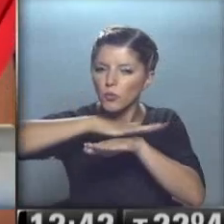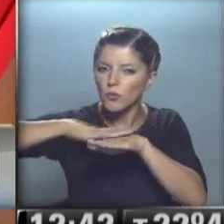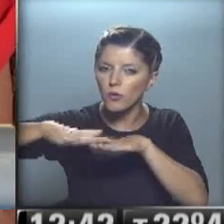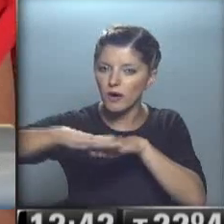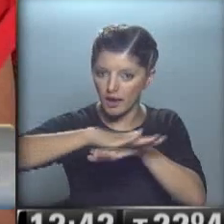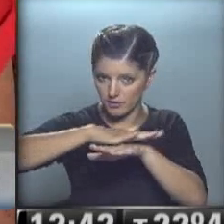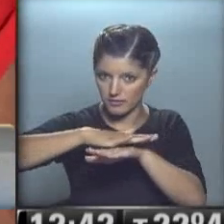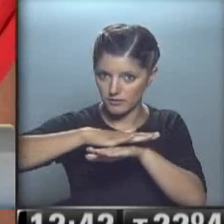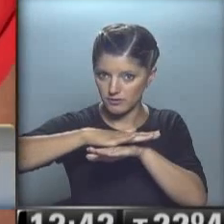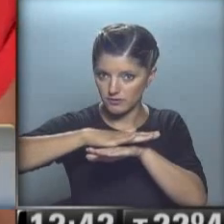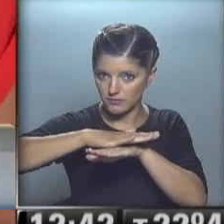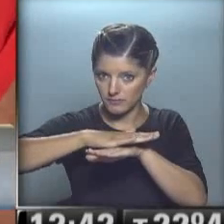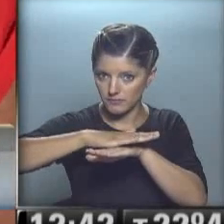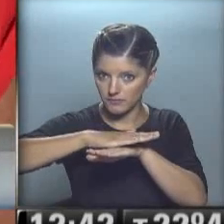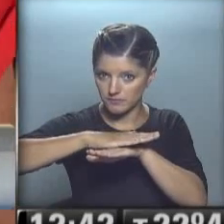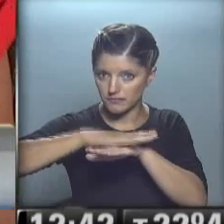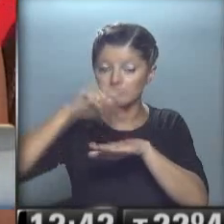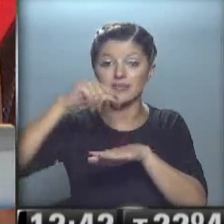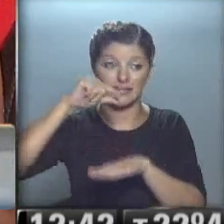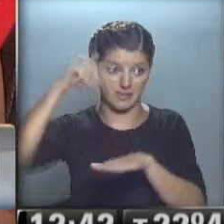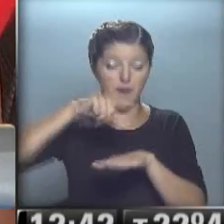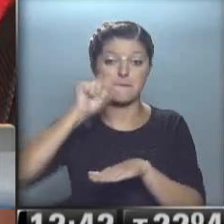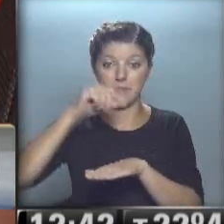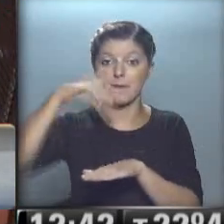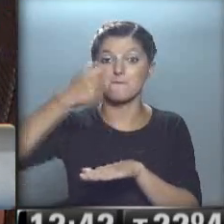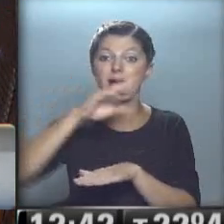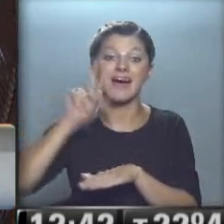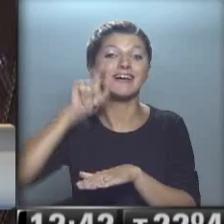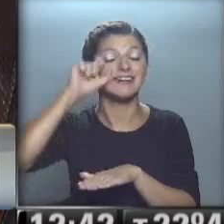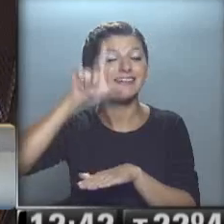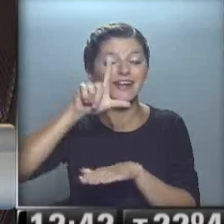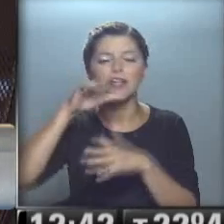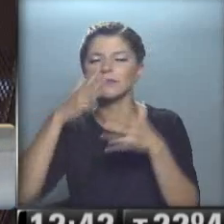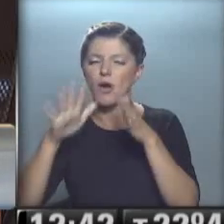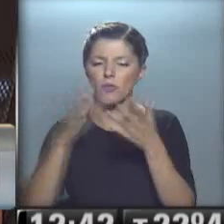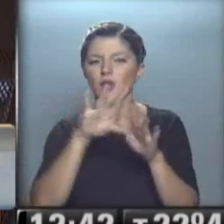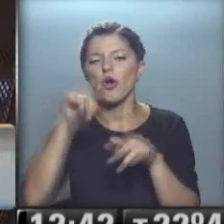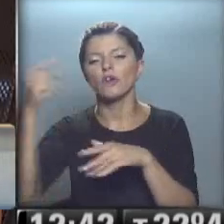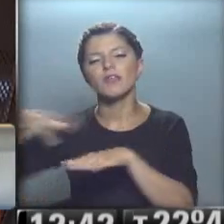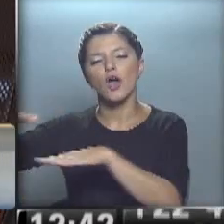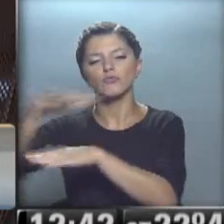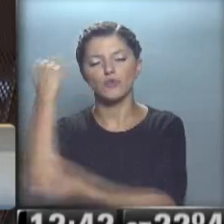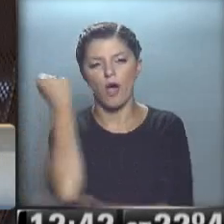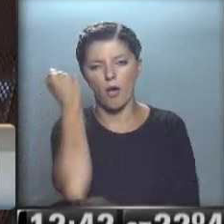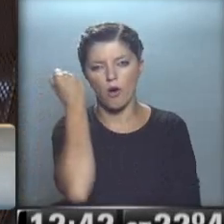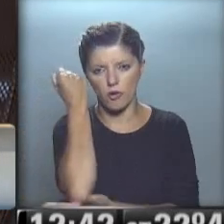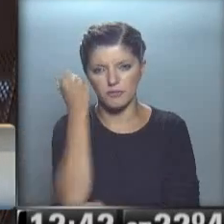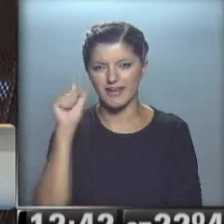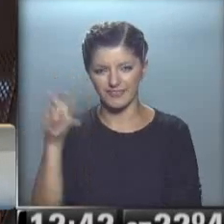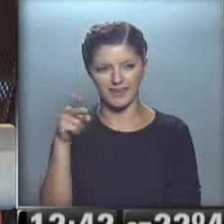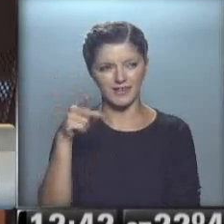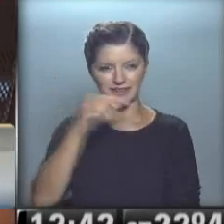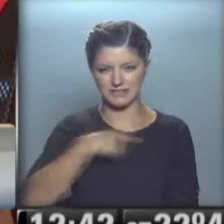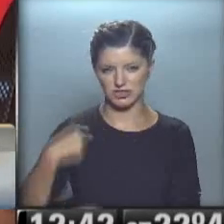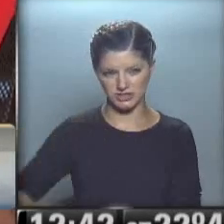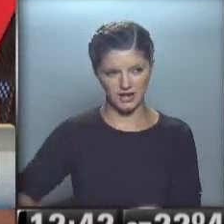zona franca que es la zona franca del Mariel que se asimila a esas zonas económicas de que hizo china A fines